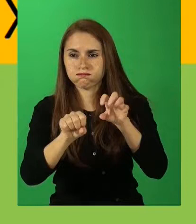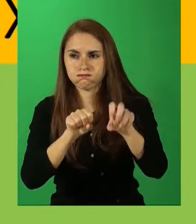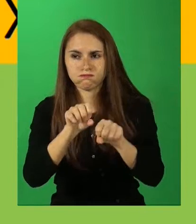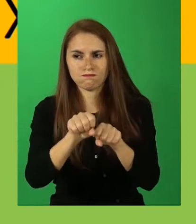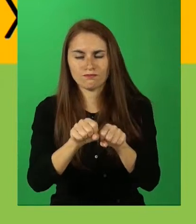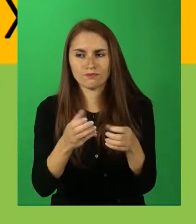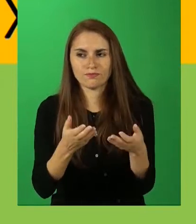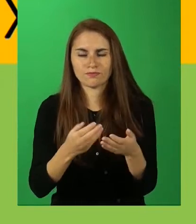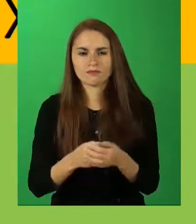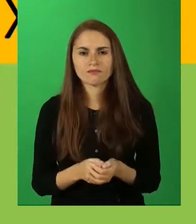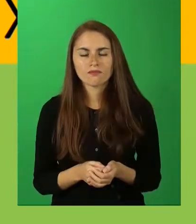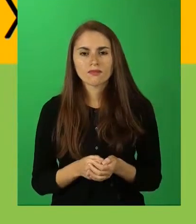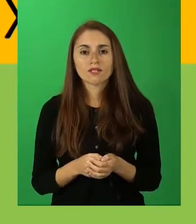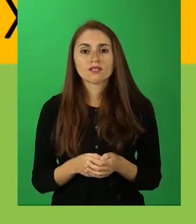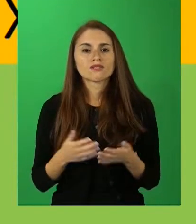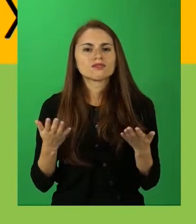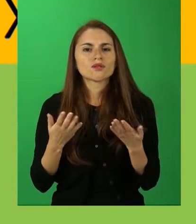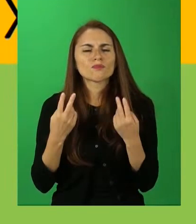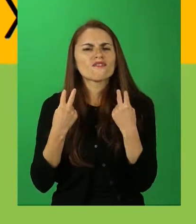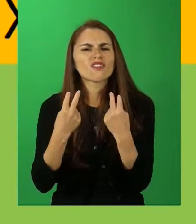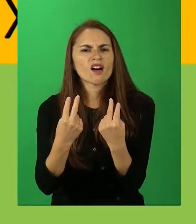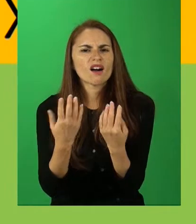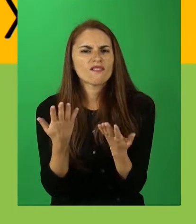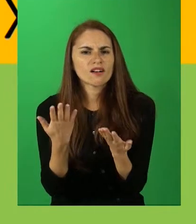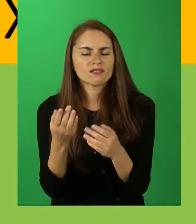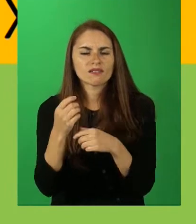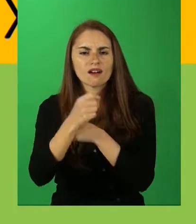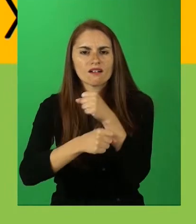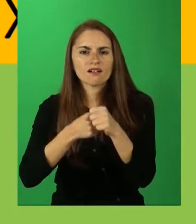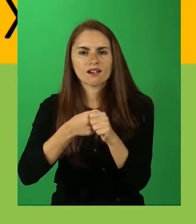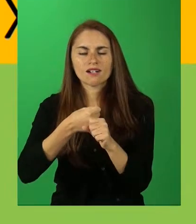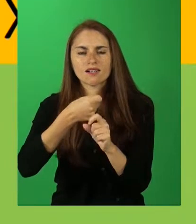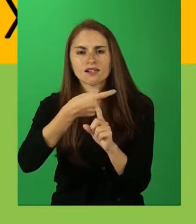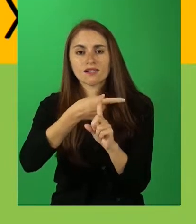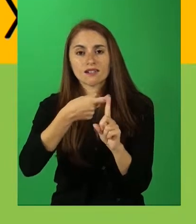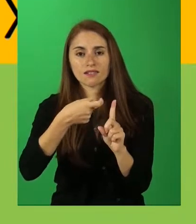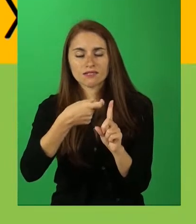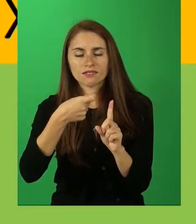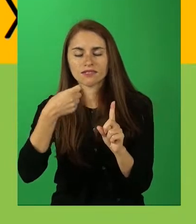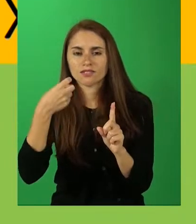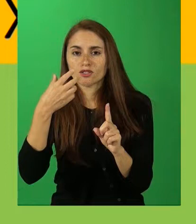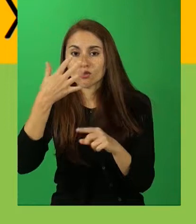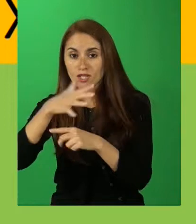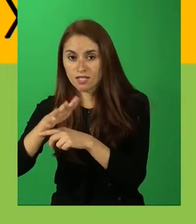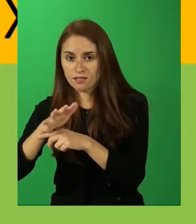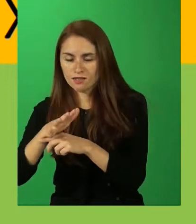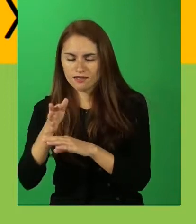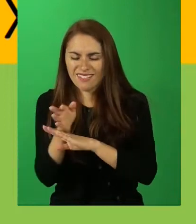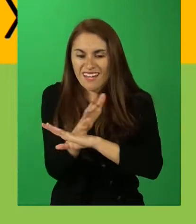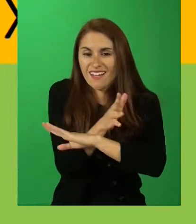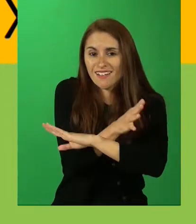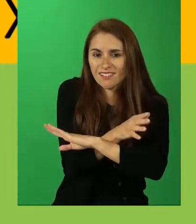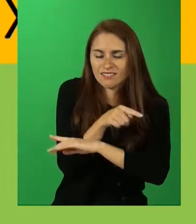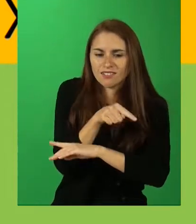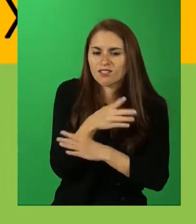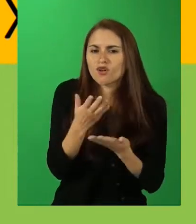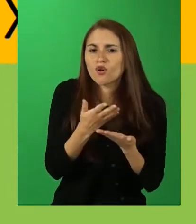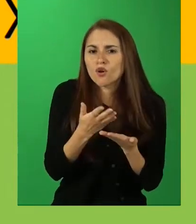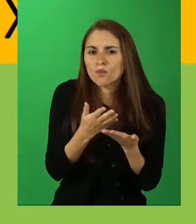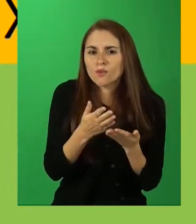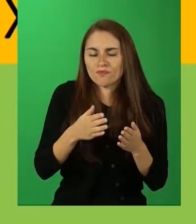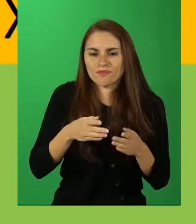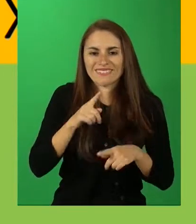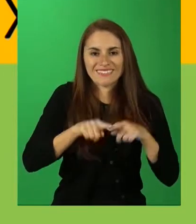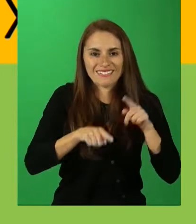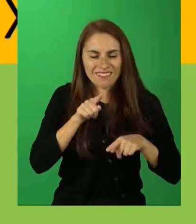Bien, los viajes antes del siglo XV, antes de la etapa en que hemos estado conversando, se hacían principalmente